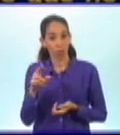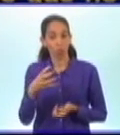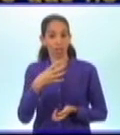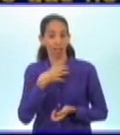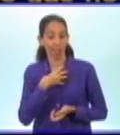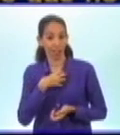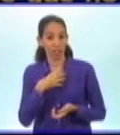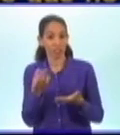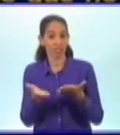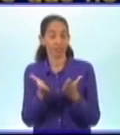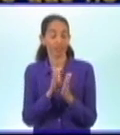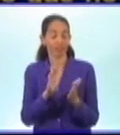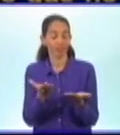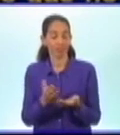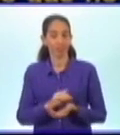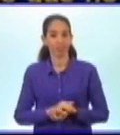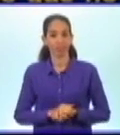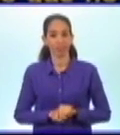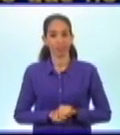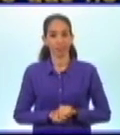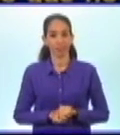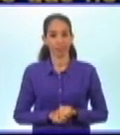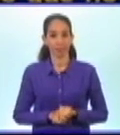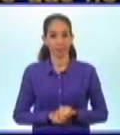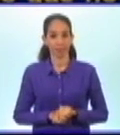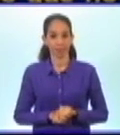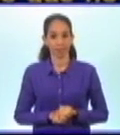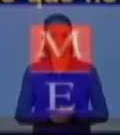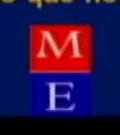tu cuaderno de ortografía.